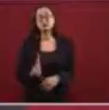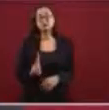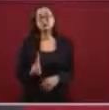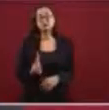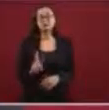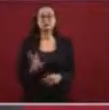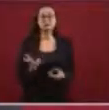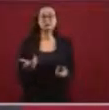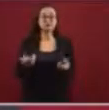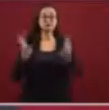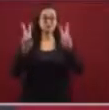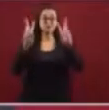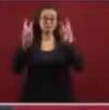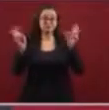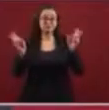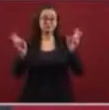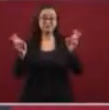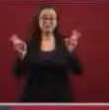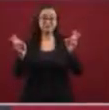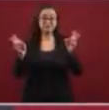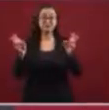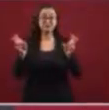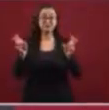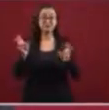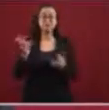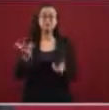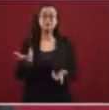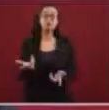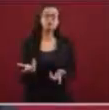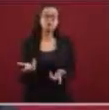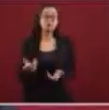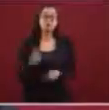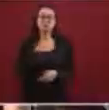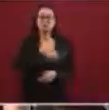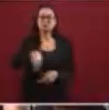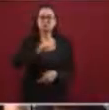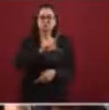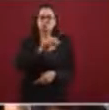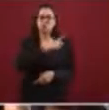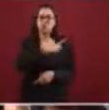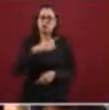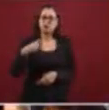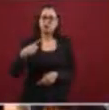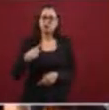estos temas no los deberían de